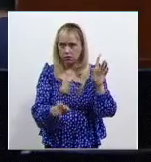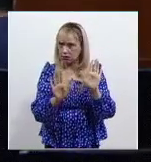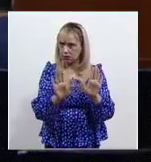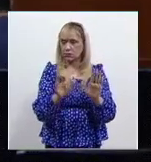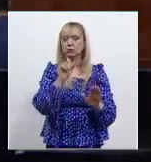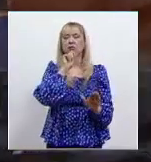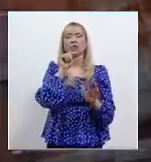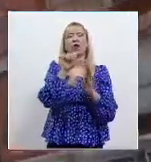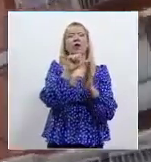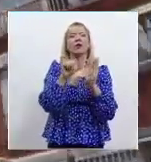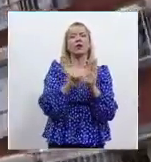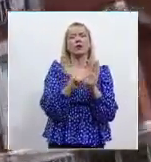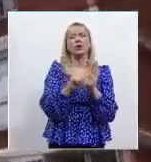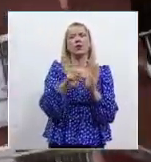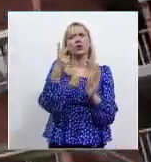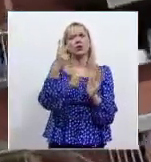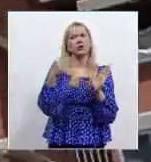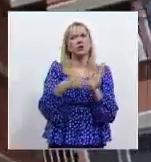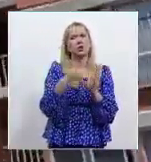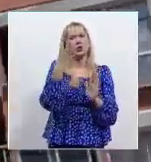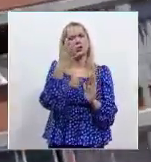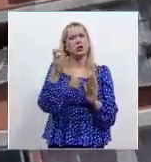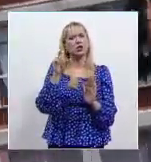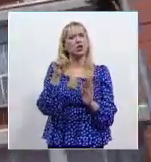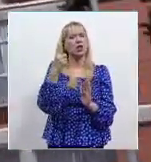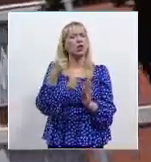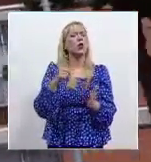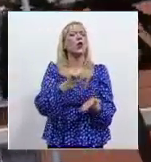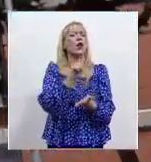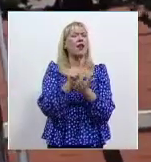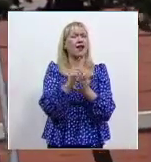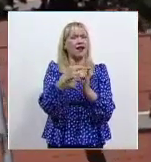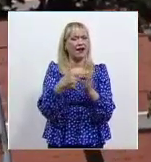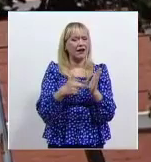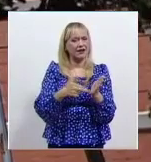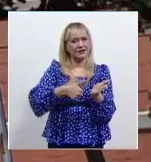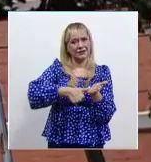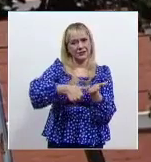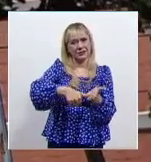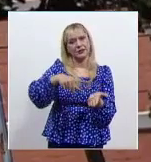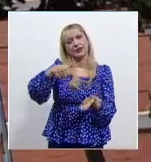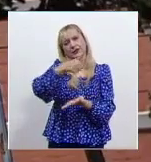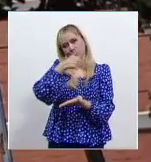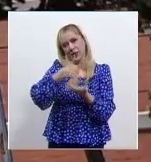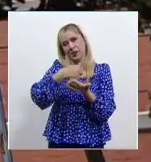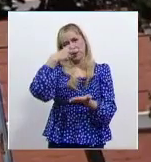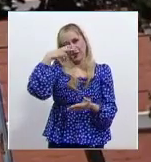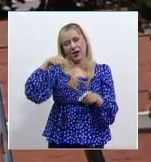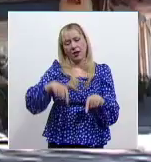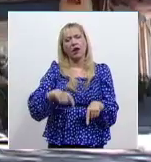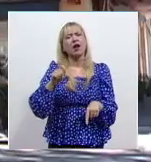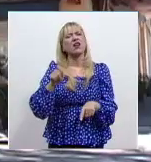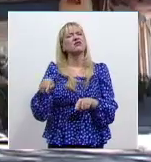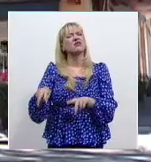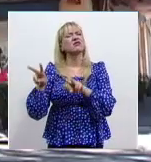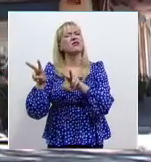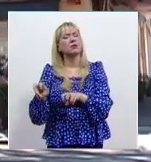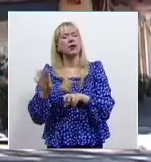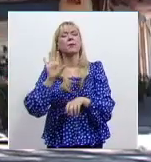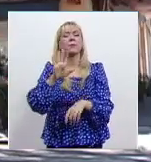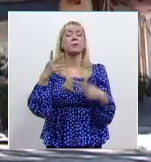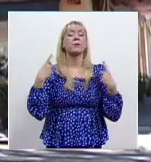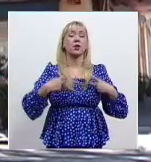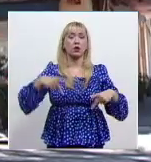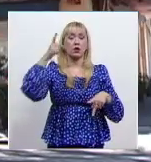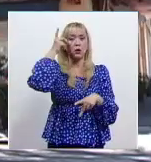artículo 2431 del Código Civil para el Distrito Federal, hoy Ciudad de México, en lo relativo a que el arrendatario podrá